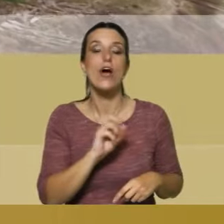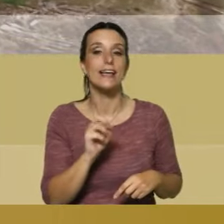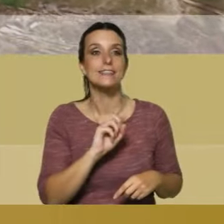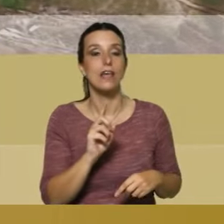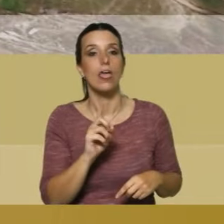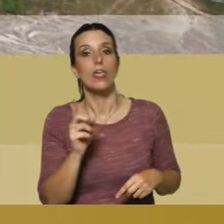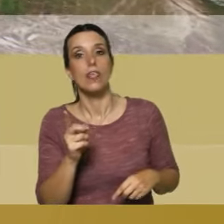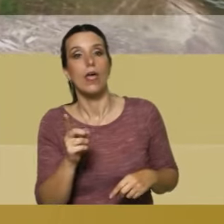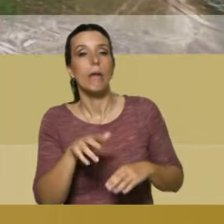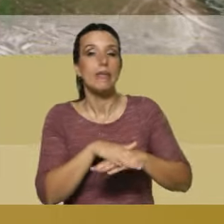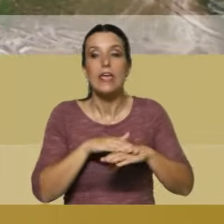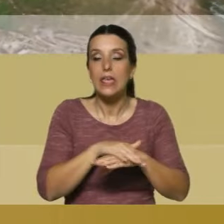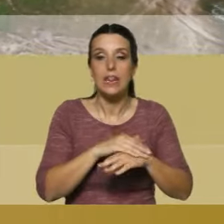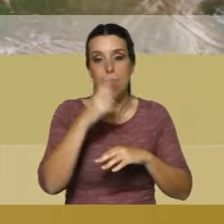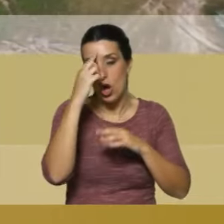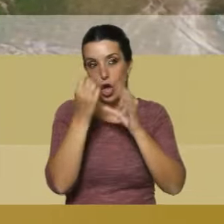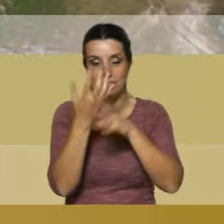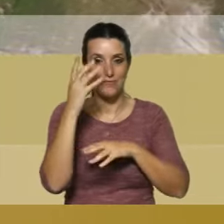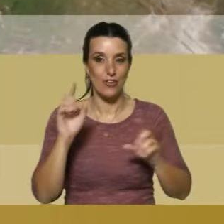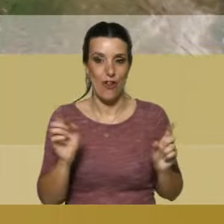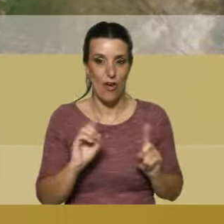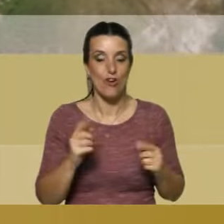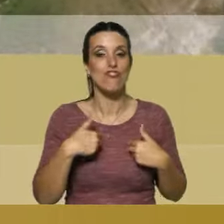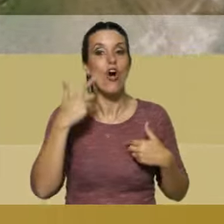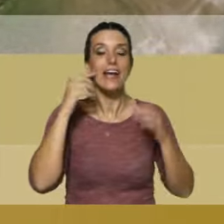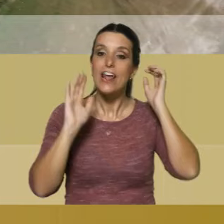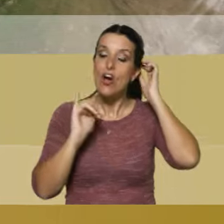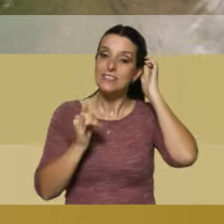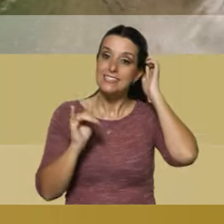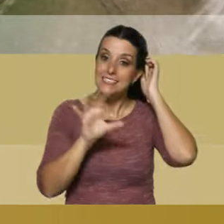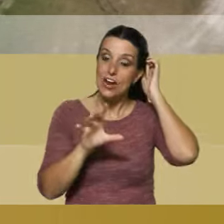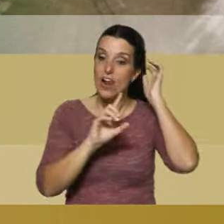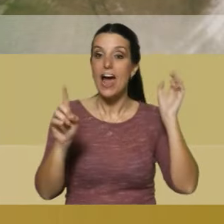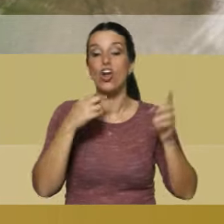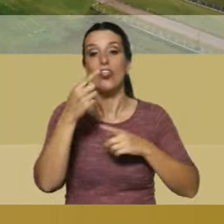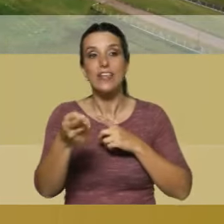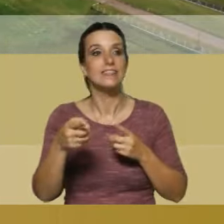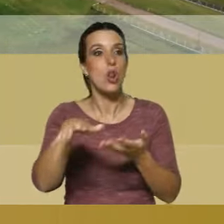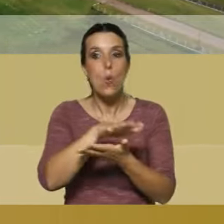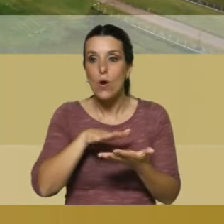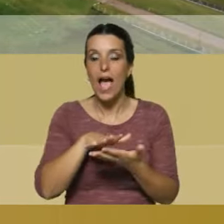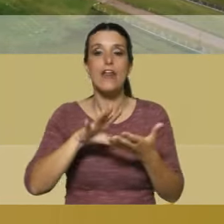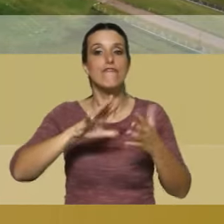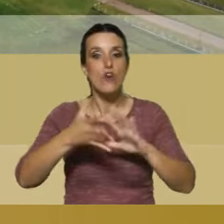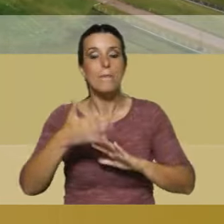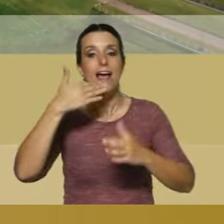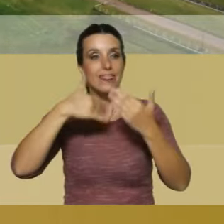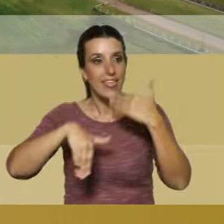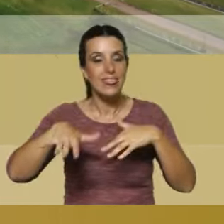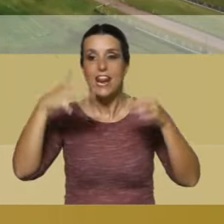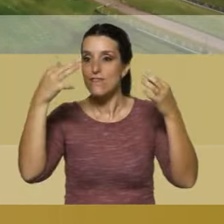de minimizar ese concepto Yo creo que la manera de hacerlo largo que habla de un localismo y una forma de